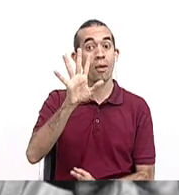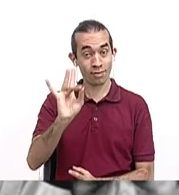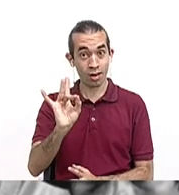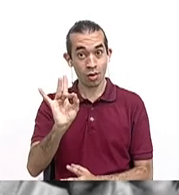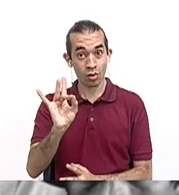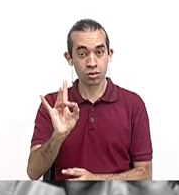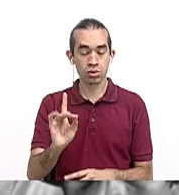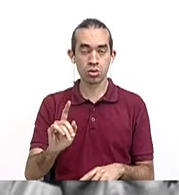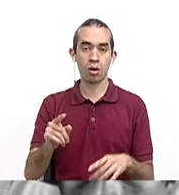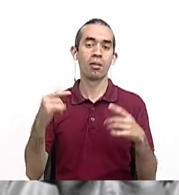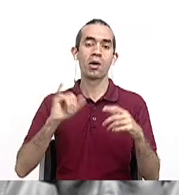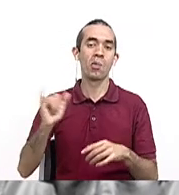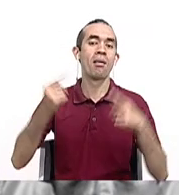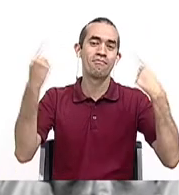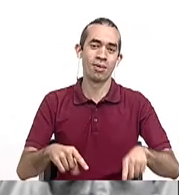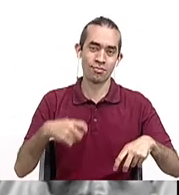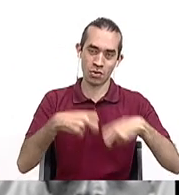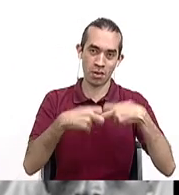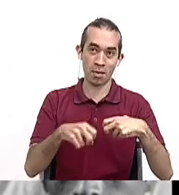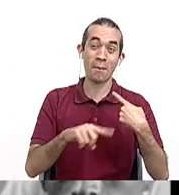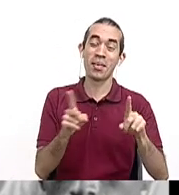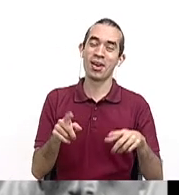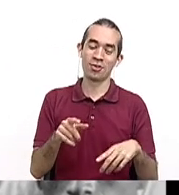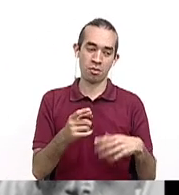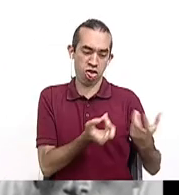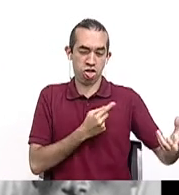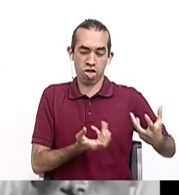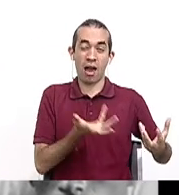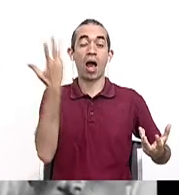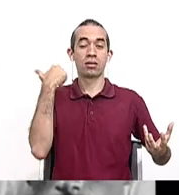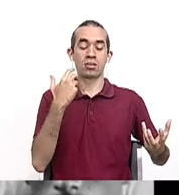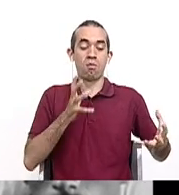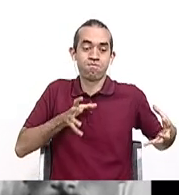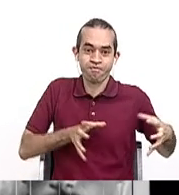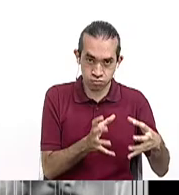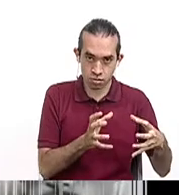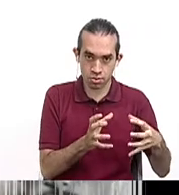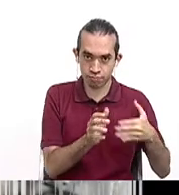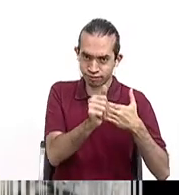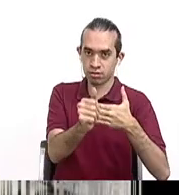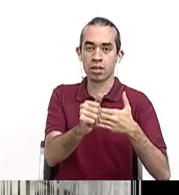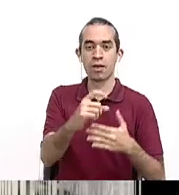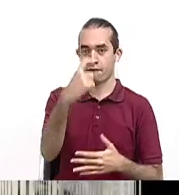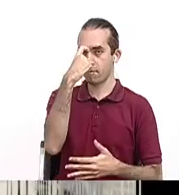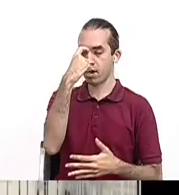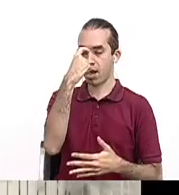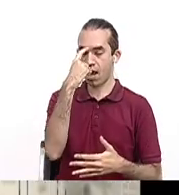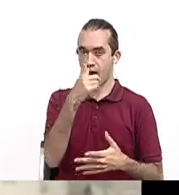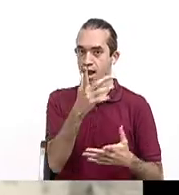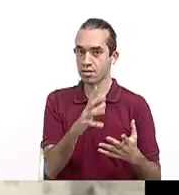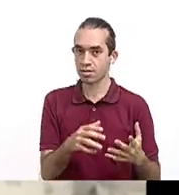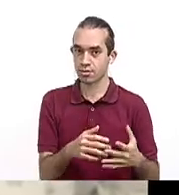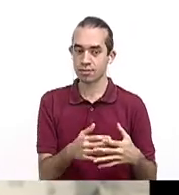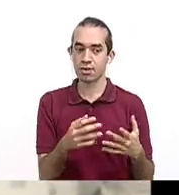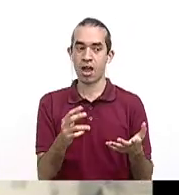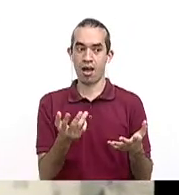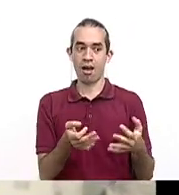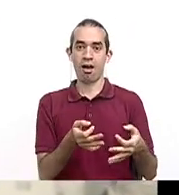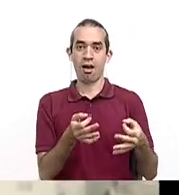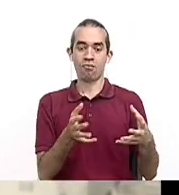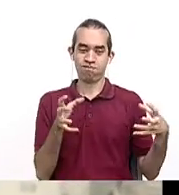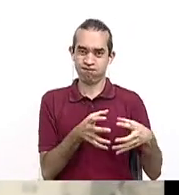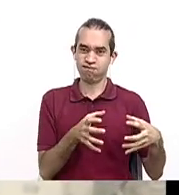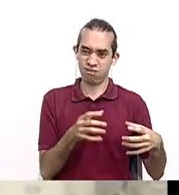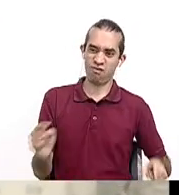calderonismo estaba más cohesionada y organizada en la figura de don josé figueres ferrer la historia oficial narra que al parecer hubo